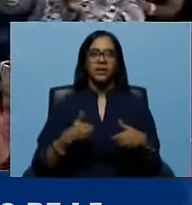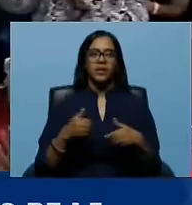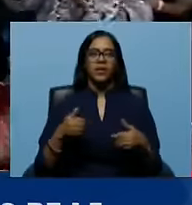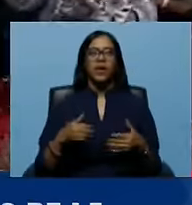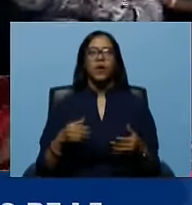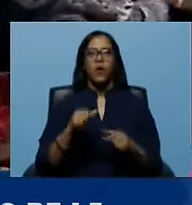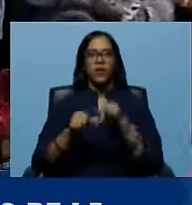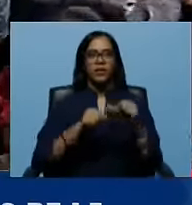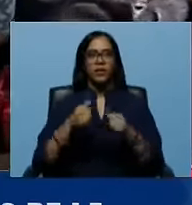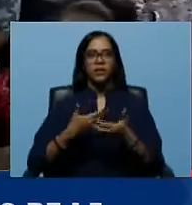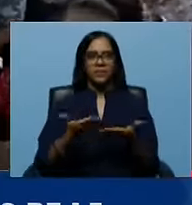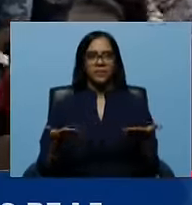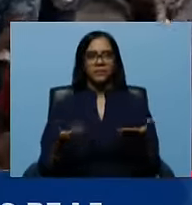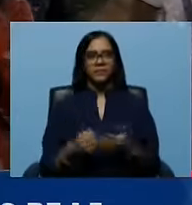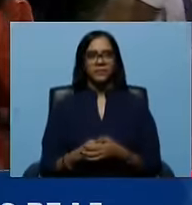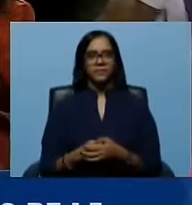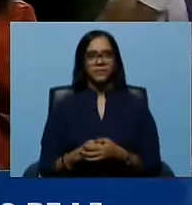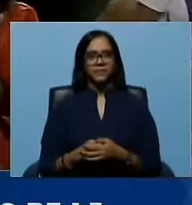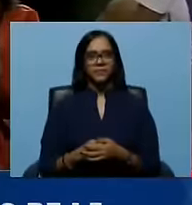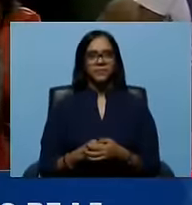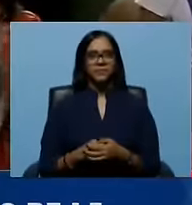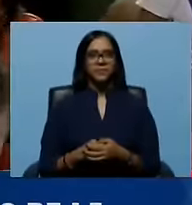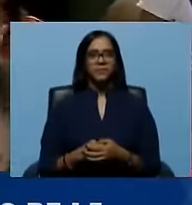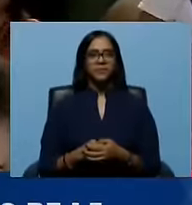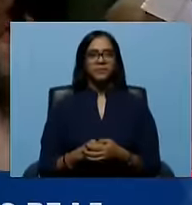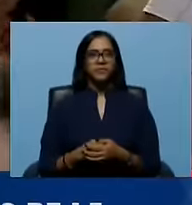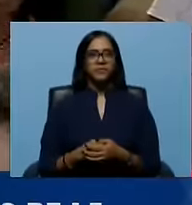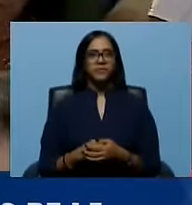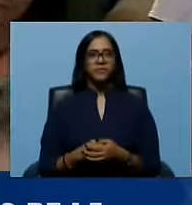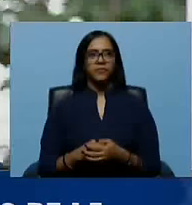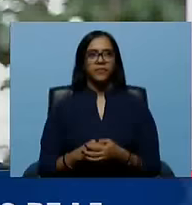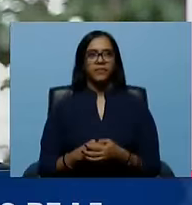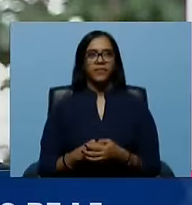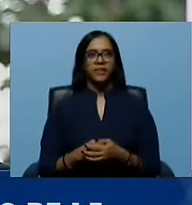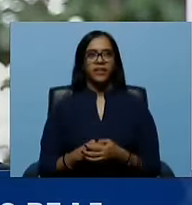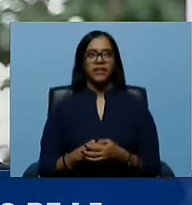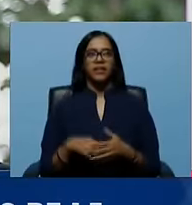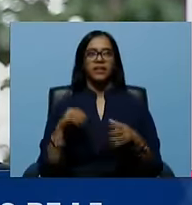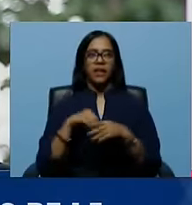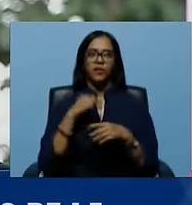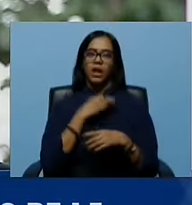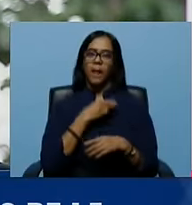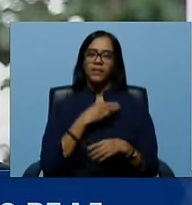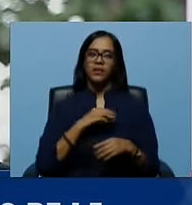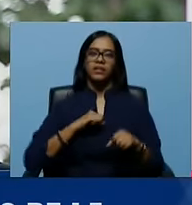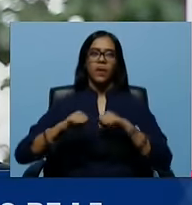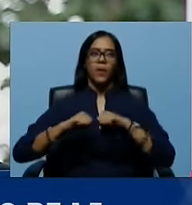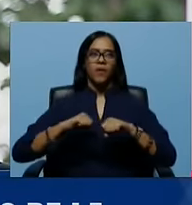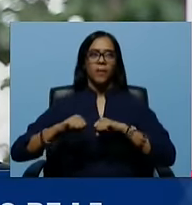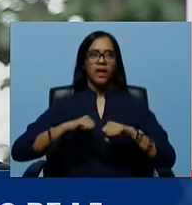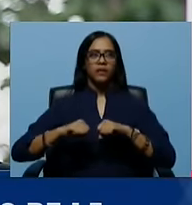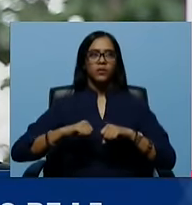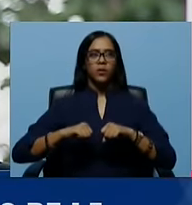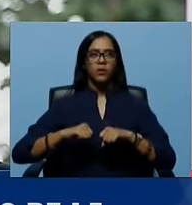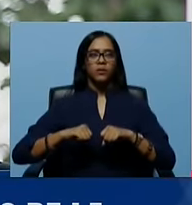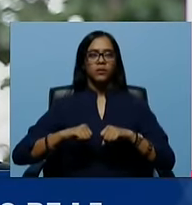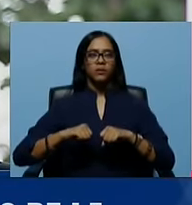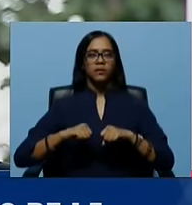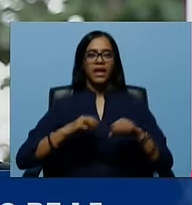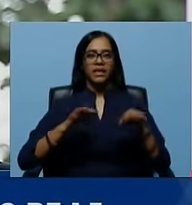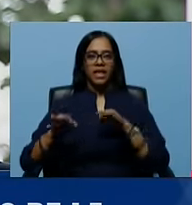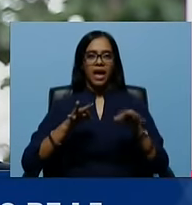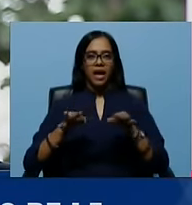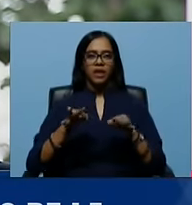que nos toca dar. Ahí, dentro de la misión, está el movimiento de